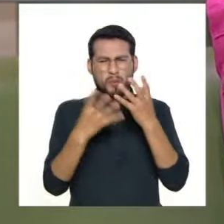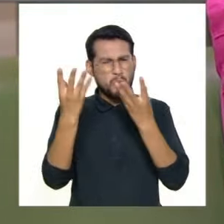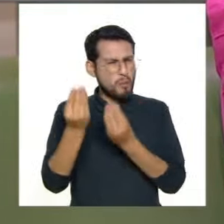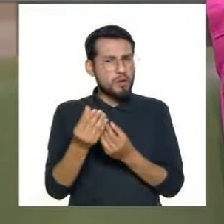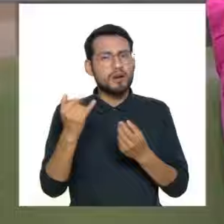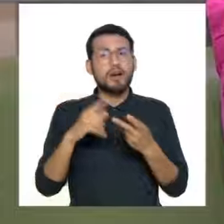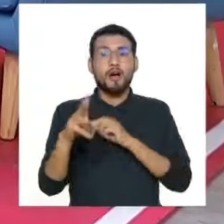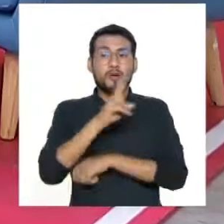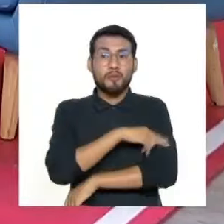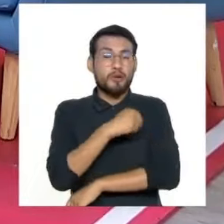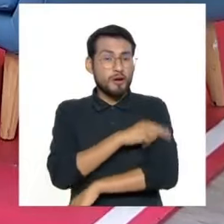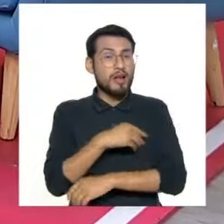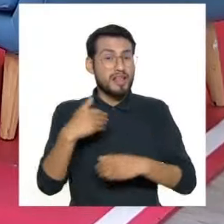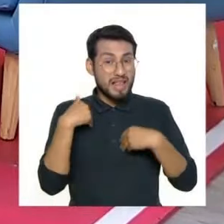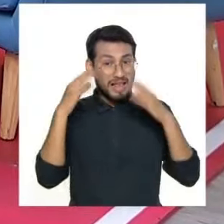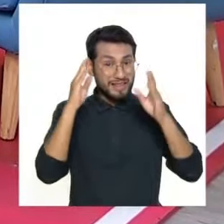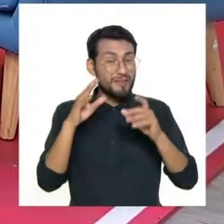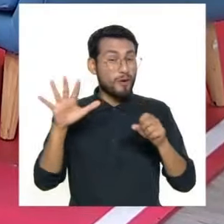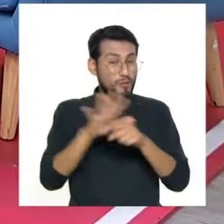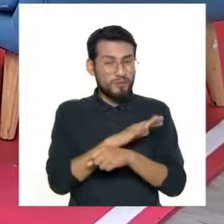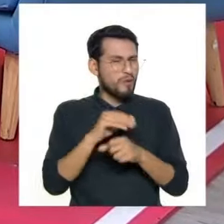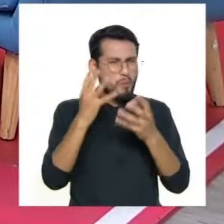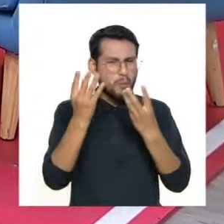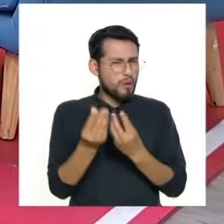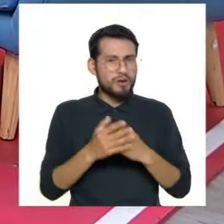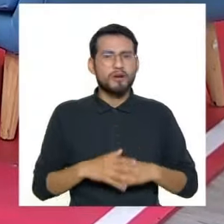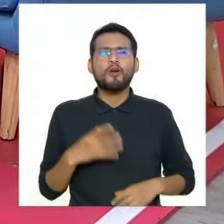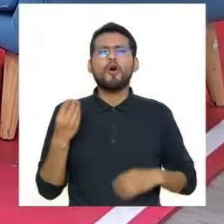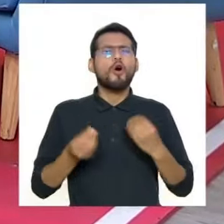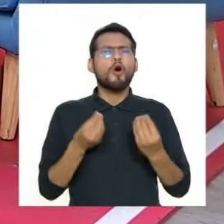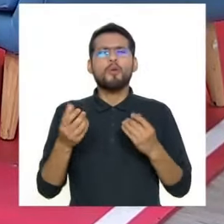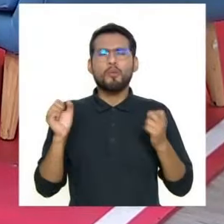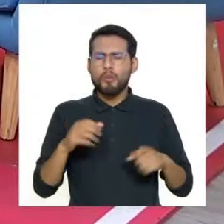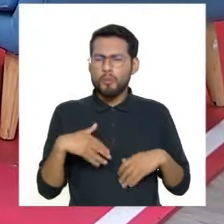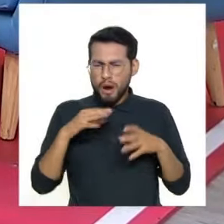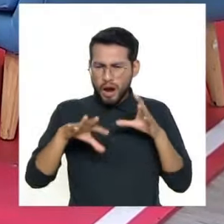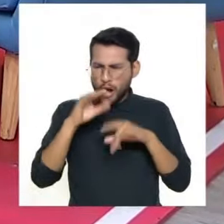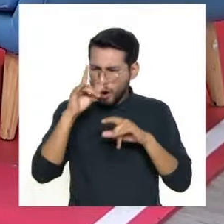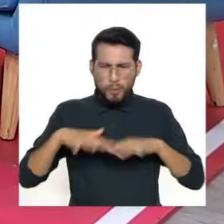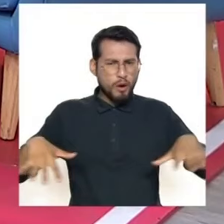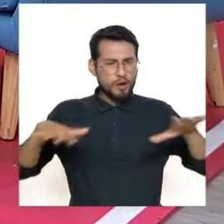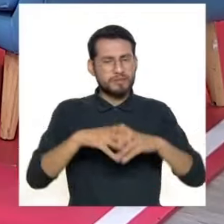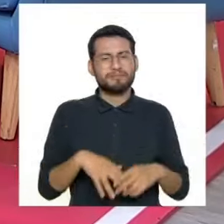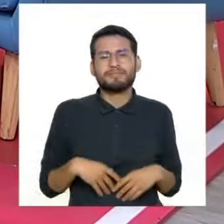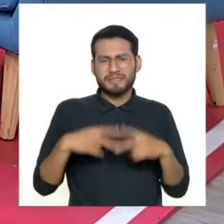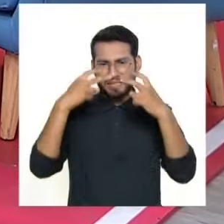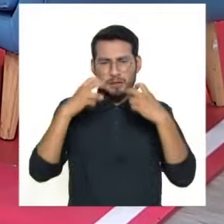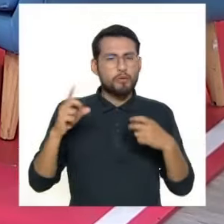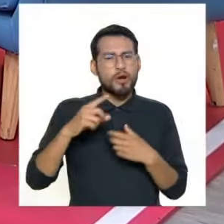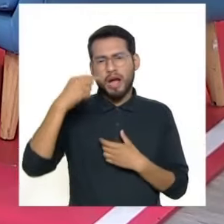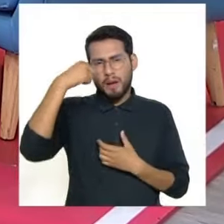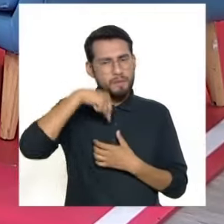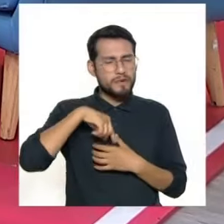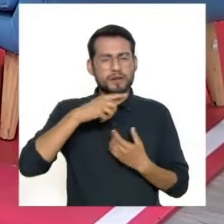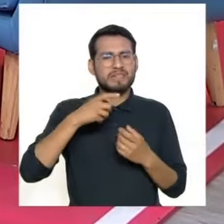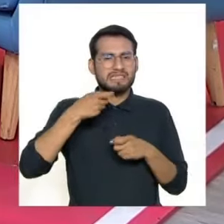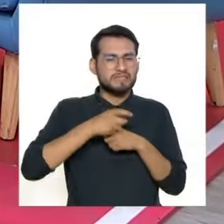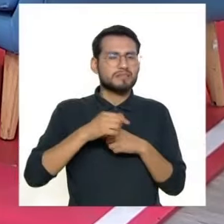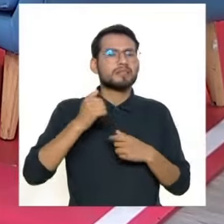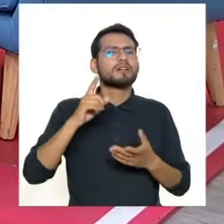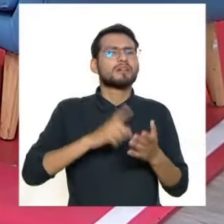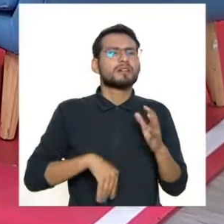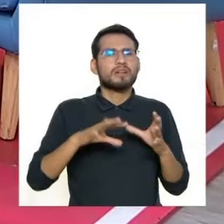esto Entonces qué podemos hacer para para detectar esta en forma masiva los exámenes no invasivos y especial uno